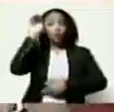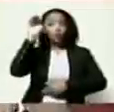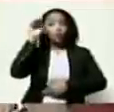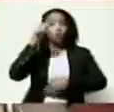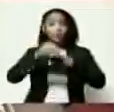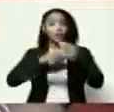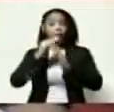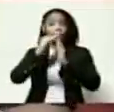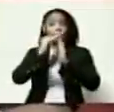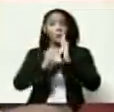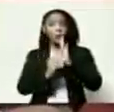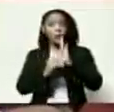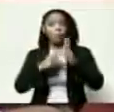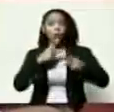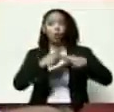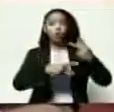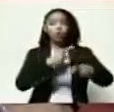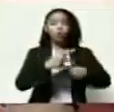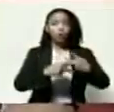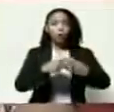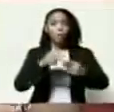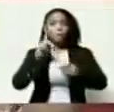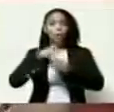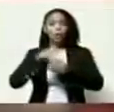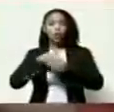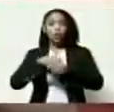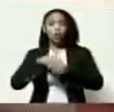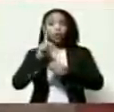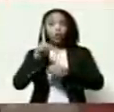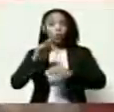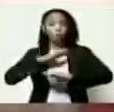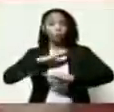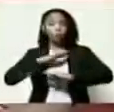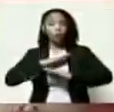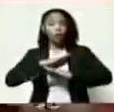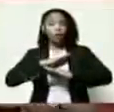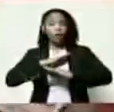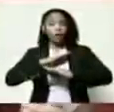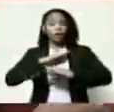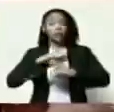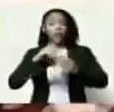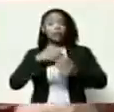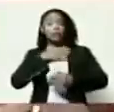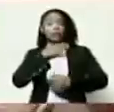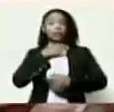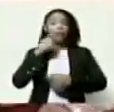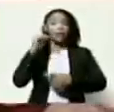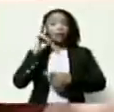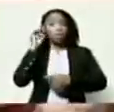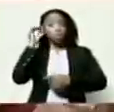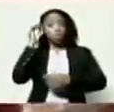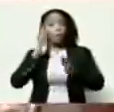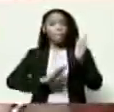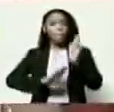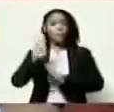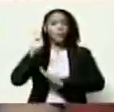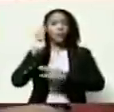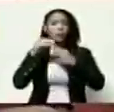menos petróleo. Y es un bien que escasea y se disparan los precios. Eso no lo inventé yo, esa es la ley